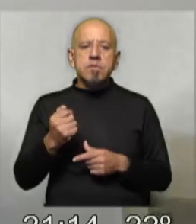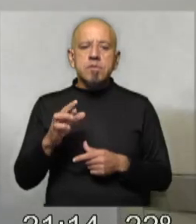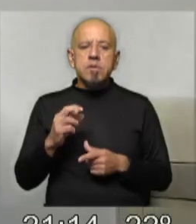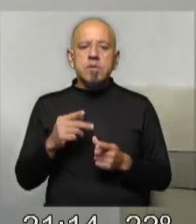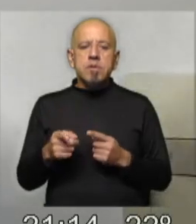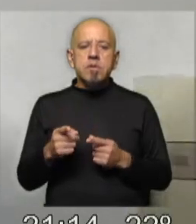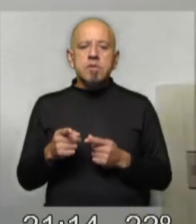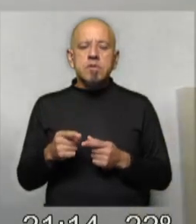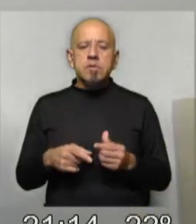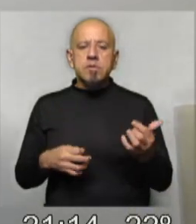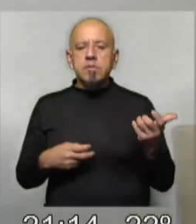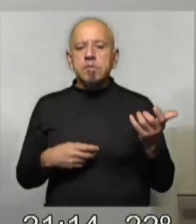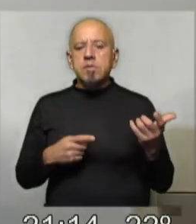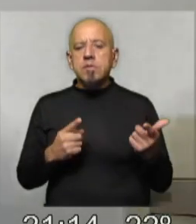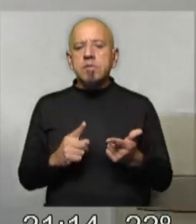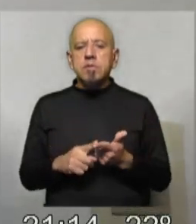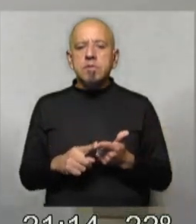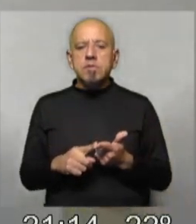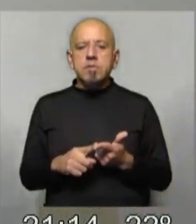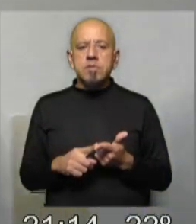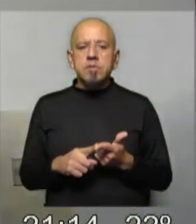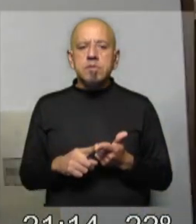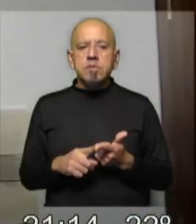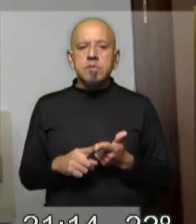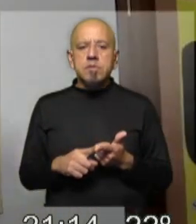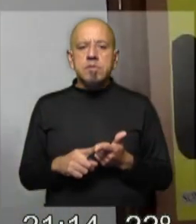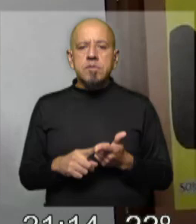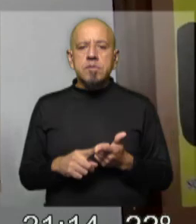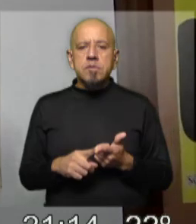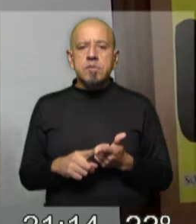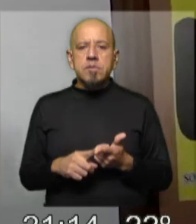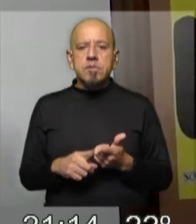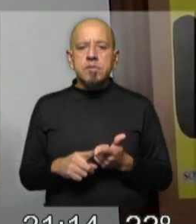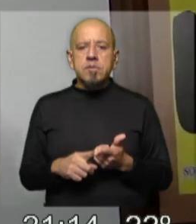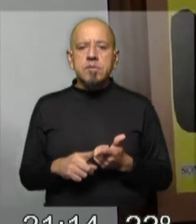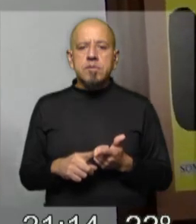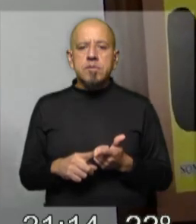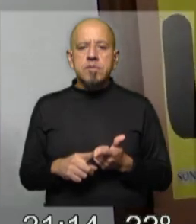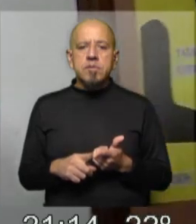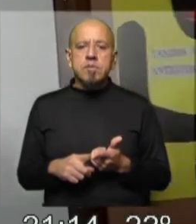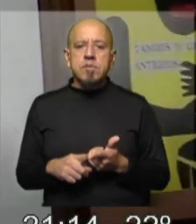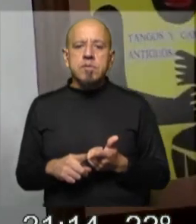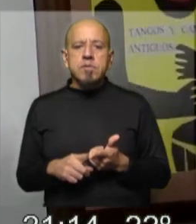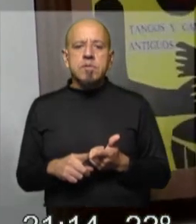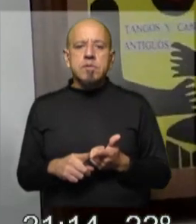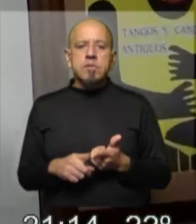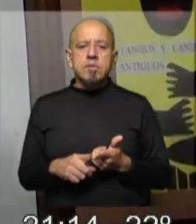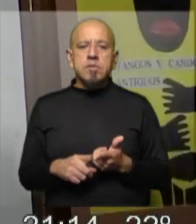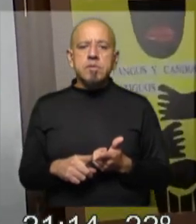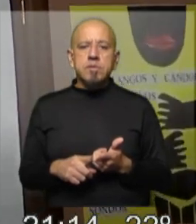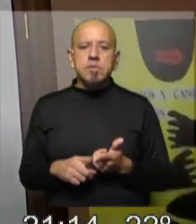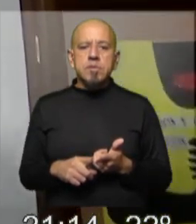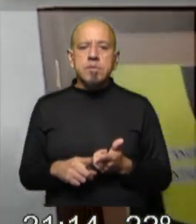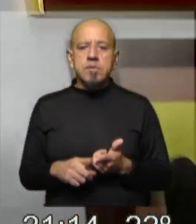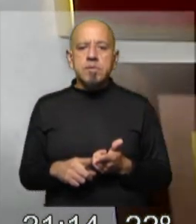emblemática en cuanto al folclore. El minuano. Exactamente. Después estaban Los Fatales. Clásico La Revolución Fatal. Tremenda tapa de disco,